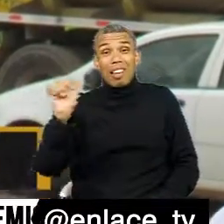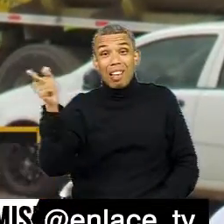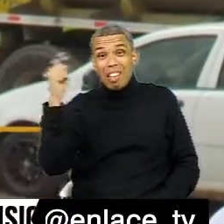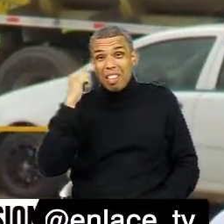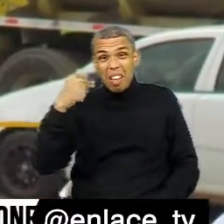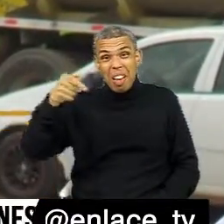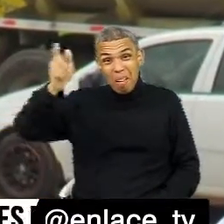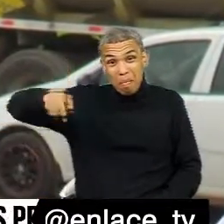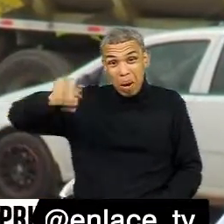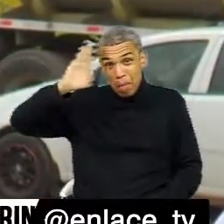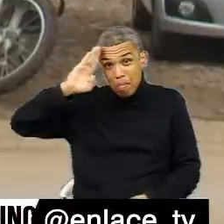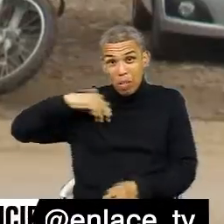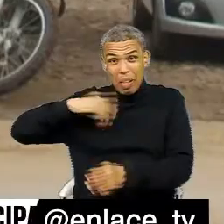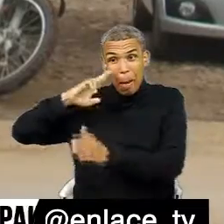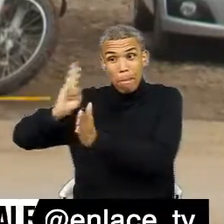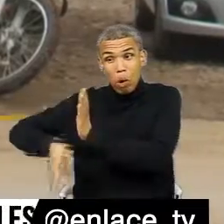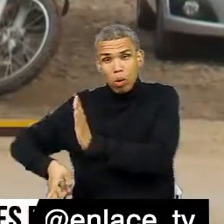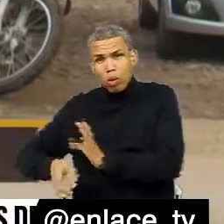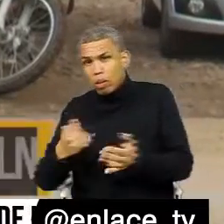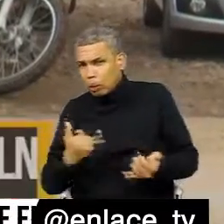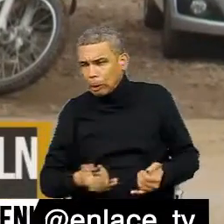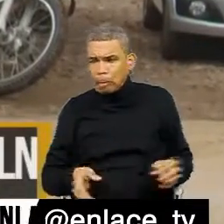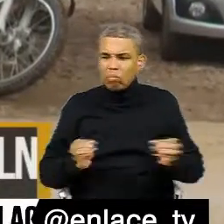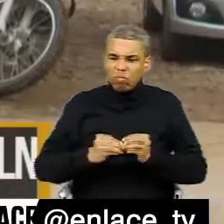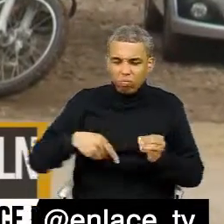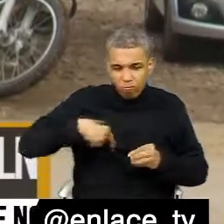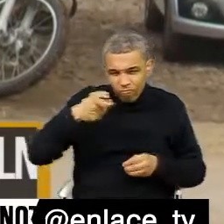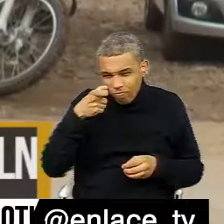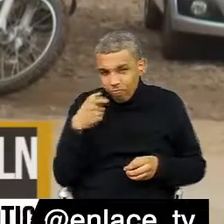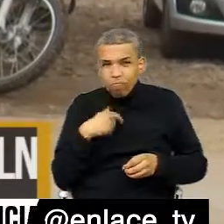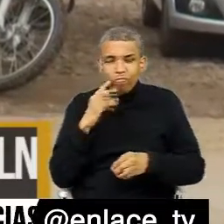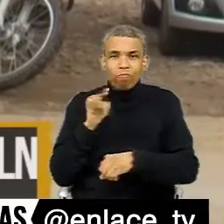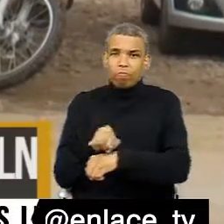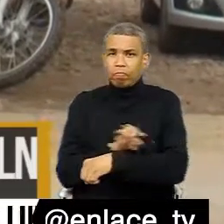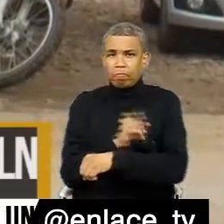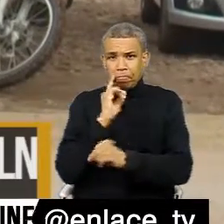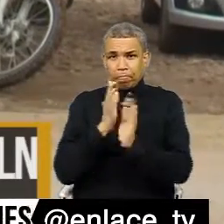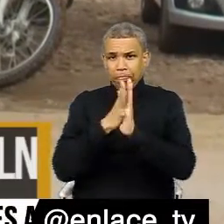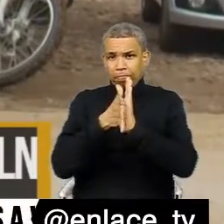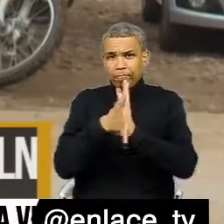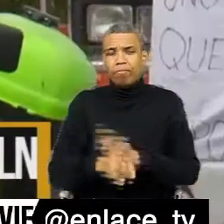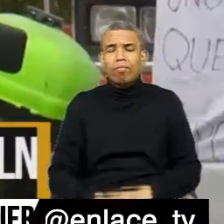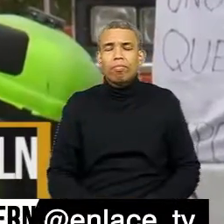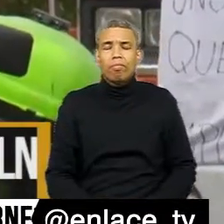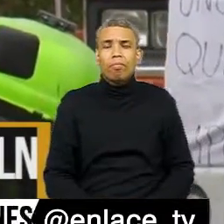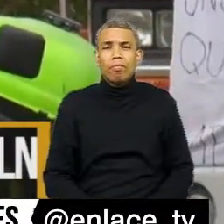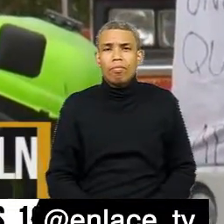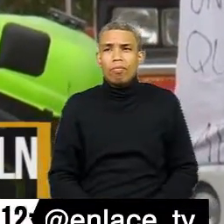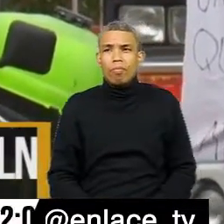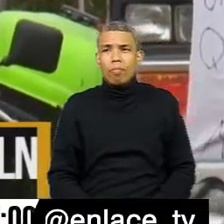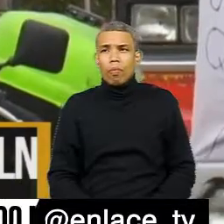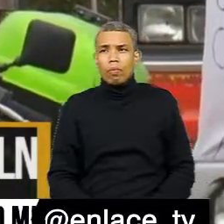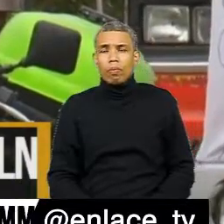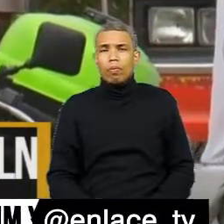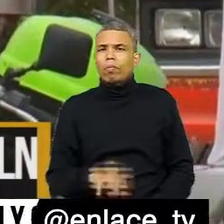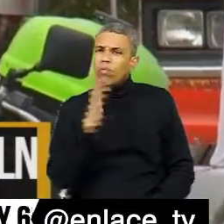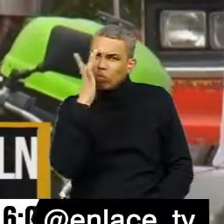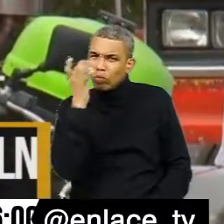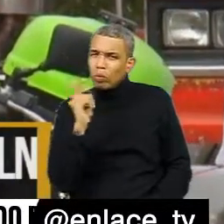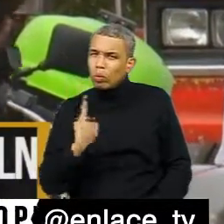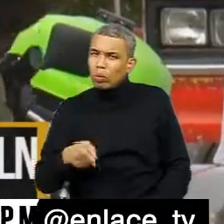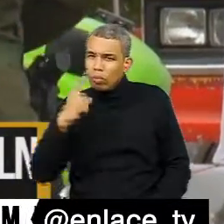tomaron medidas especiales de seguridad, teniendo en cuenta que en algunos municipios que hacen parte del Magdalena Medio se cuenta con la presencia del ELN.